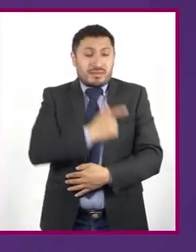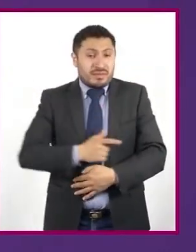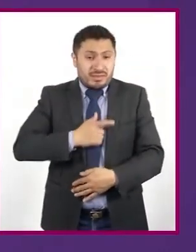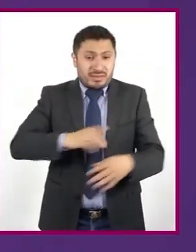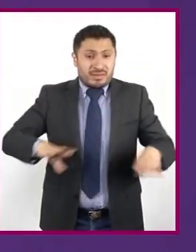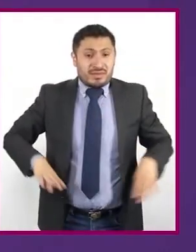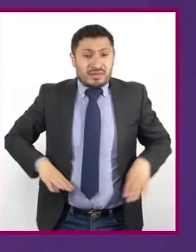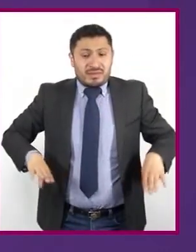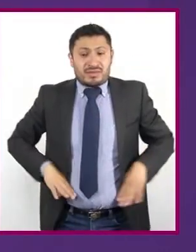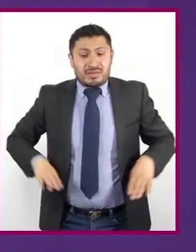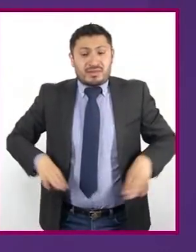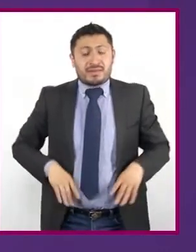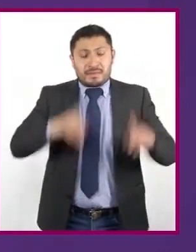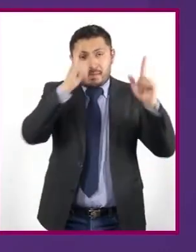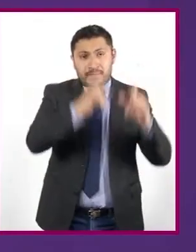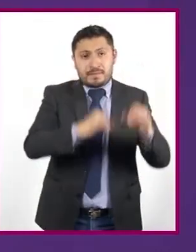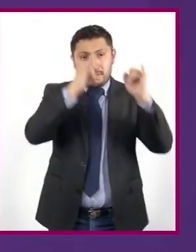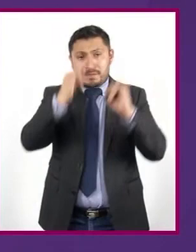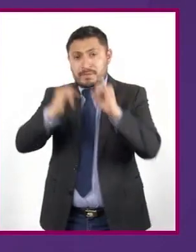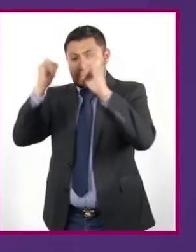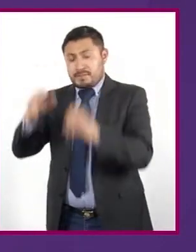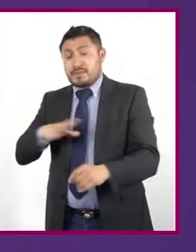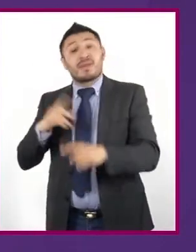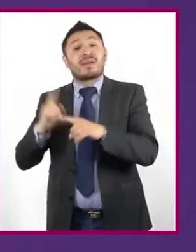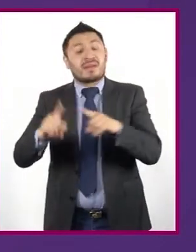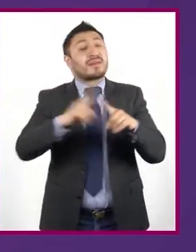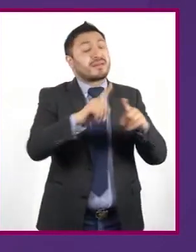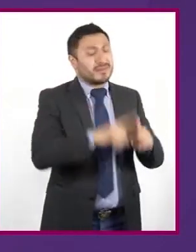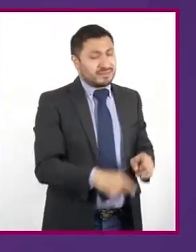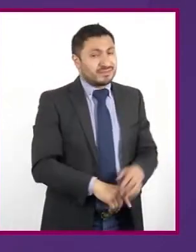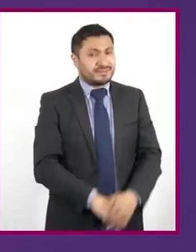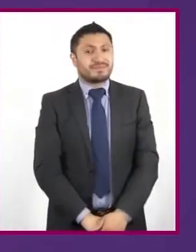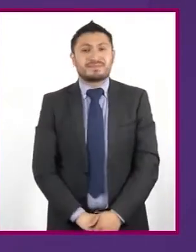rasgos particulares que los distinguen de manera individual.